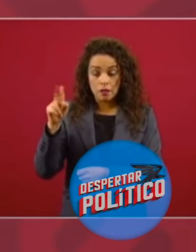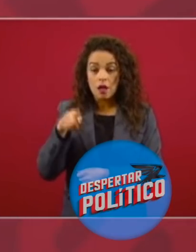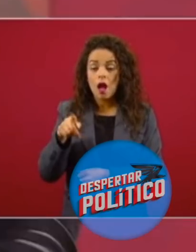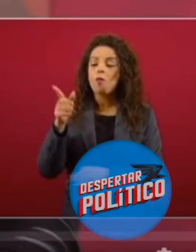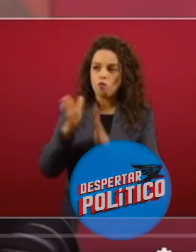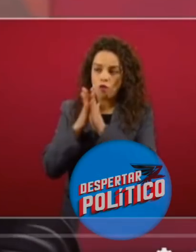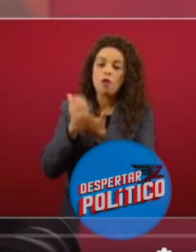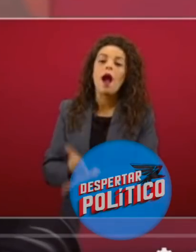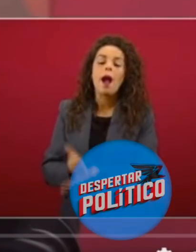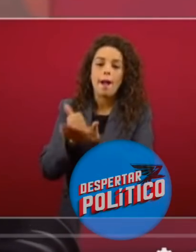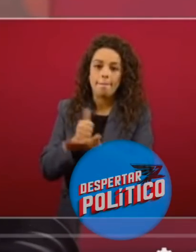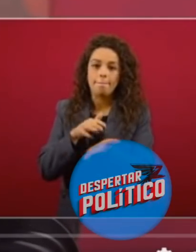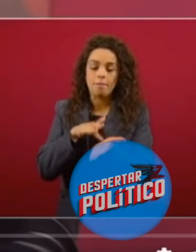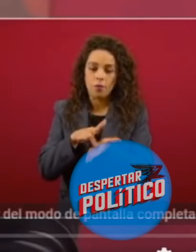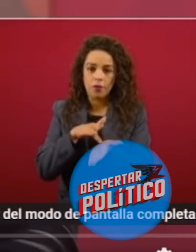para